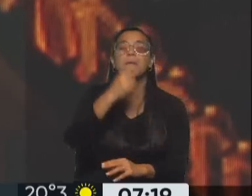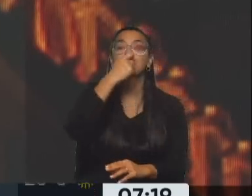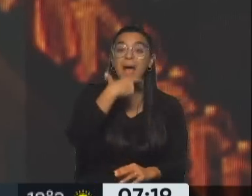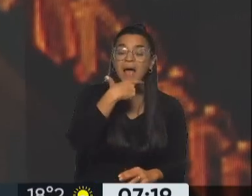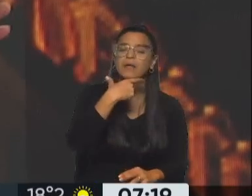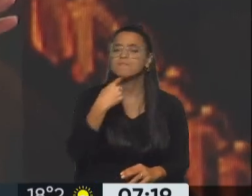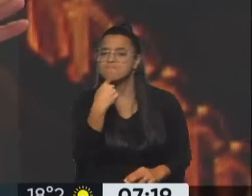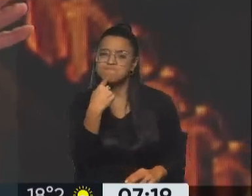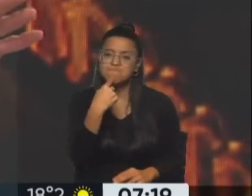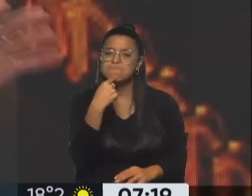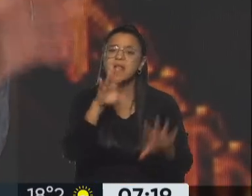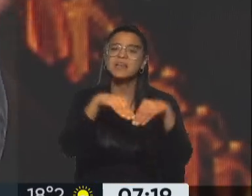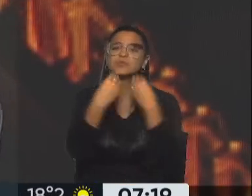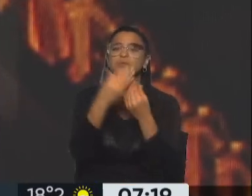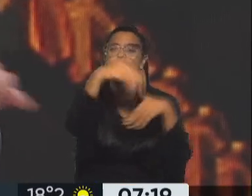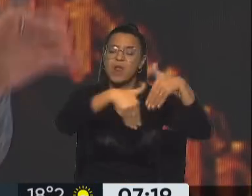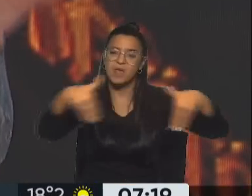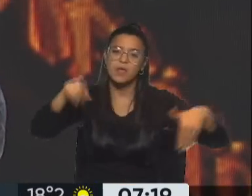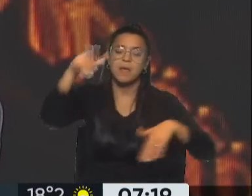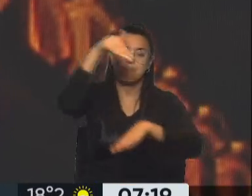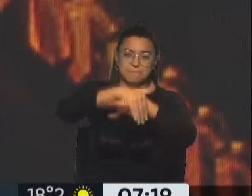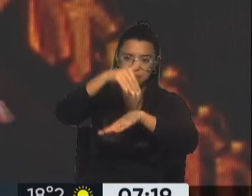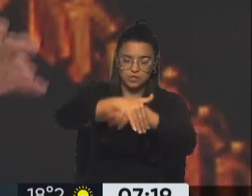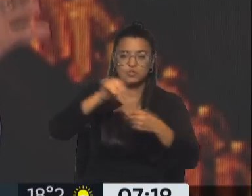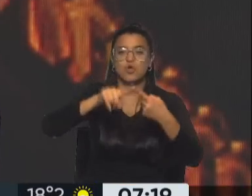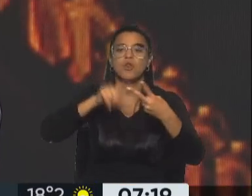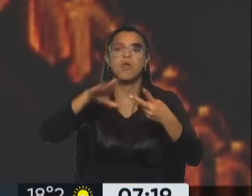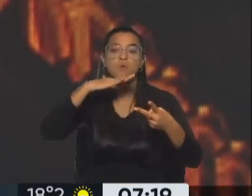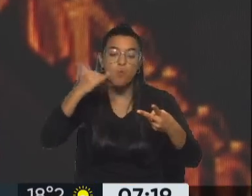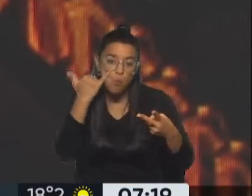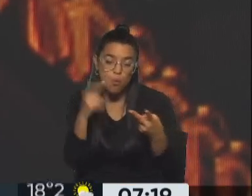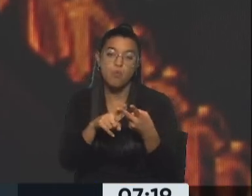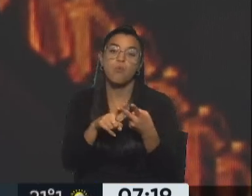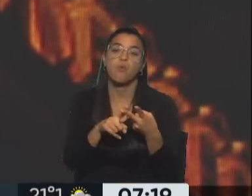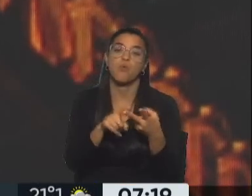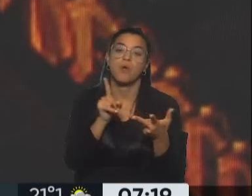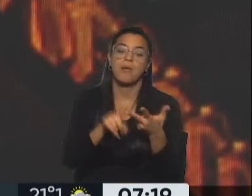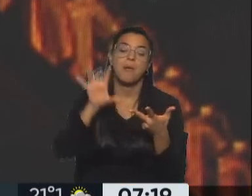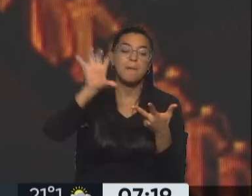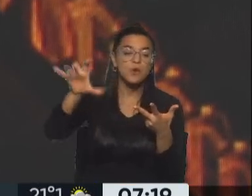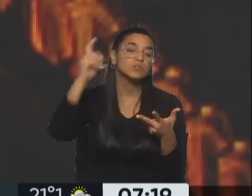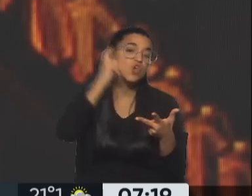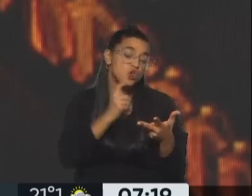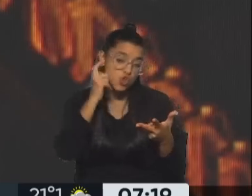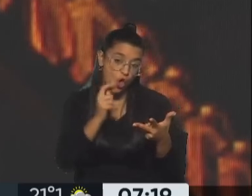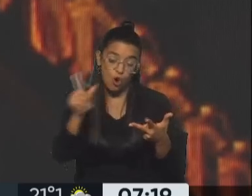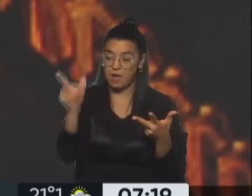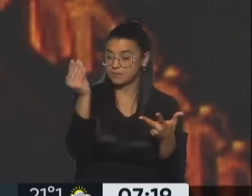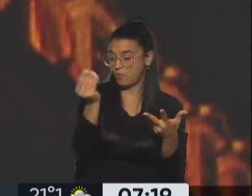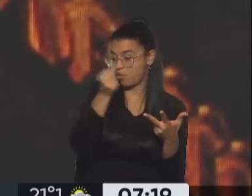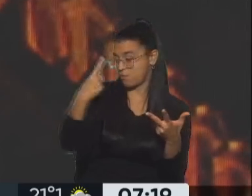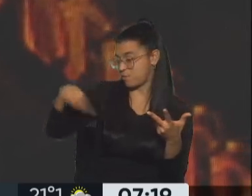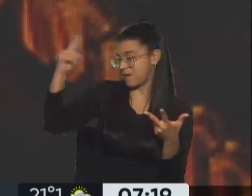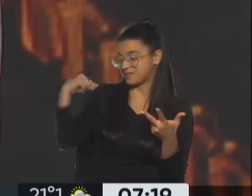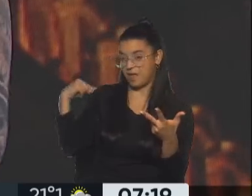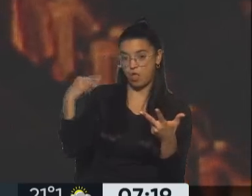Macri cuestionaba los resultados electorales en Misiones, en Jujuy y en la provincia de La Rioja del fin de semana pasado. ¿Qué